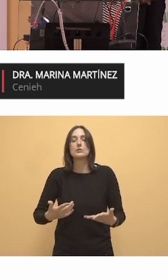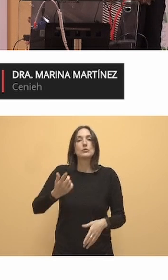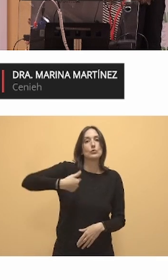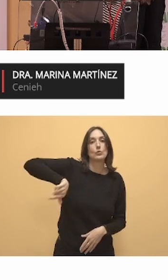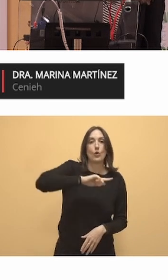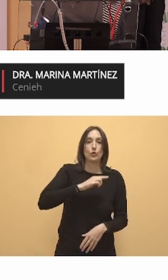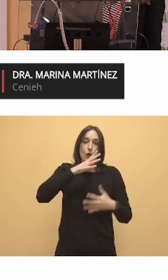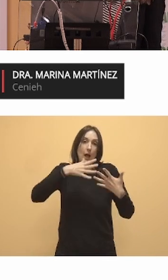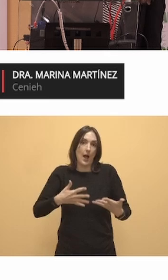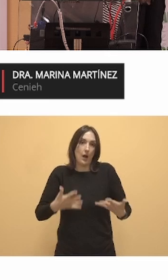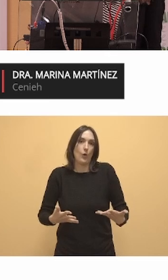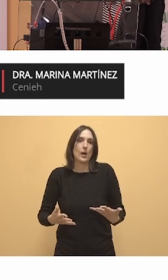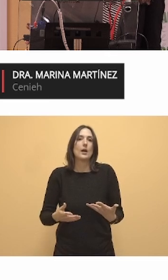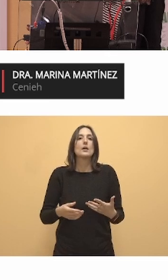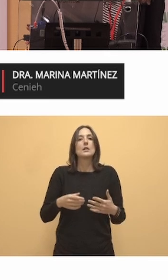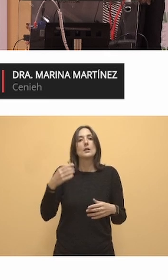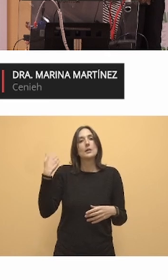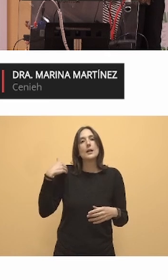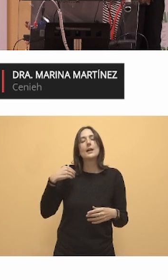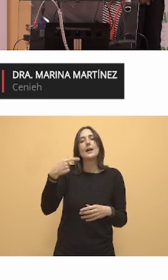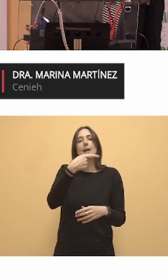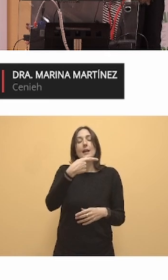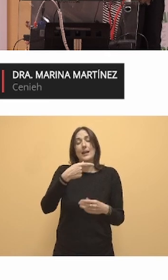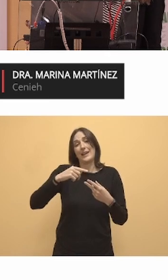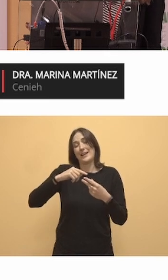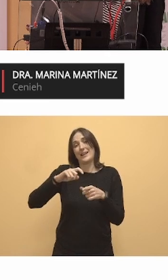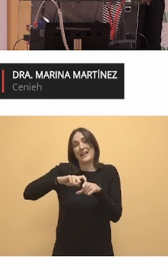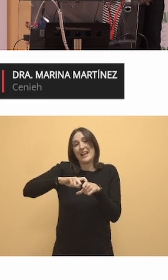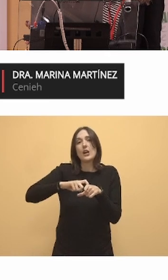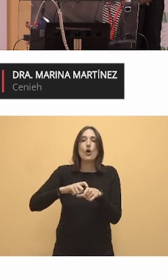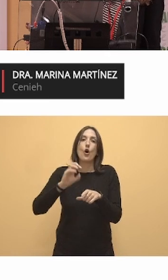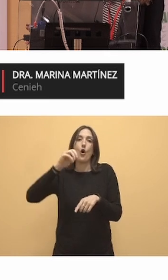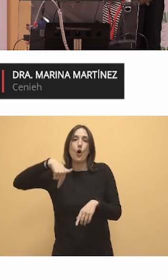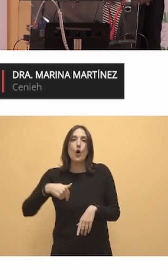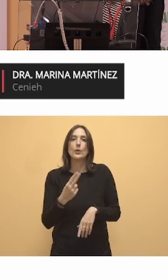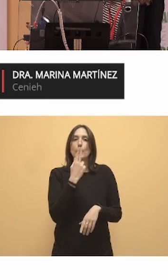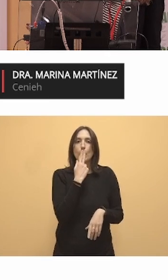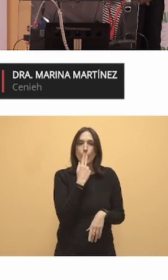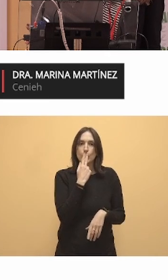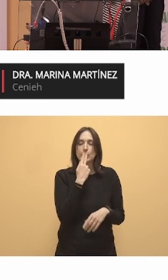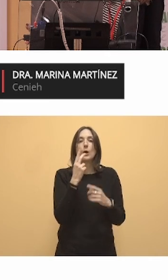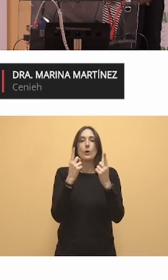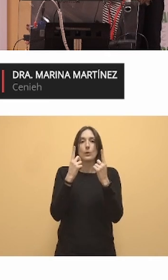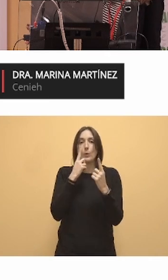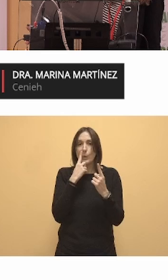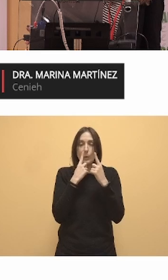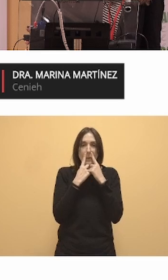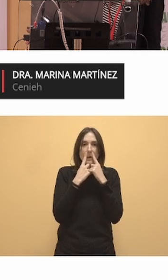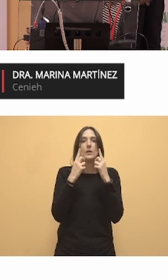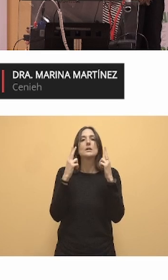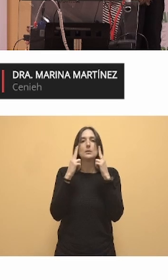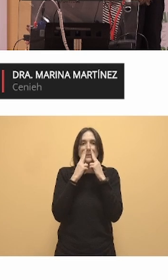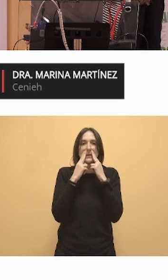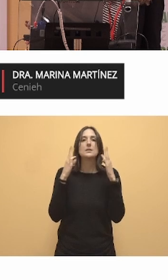tenemos nosotros hoy en día, la del género Homo, que se compone por 2 incisivos, un canino, 2 premolares